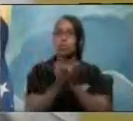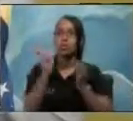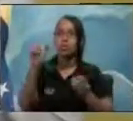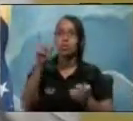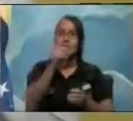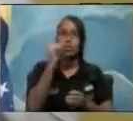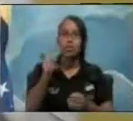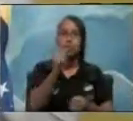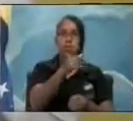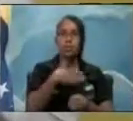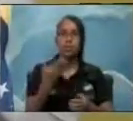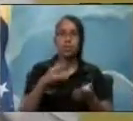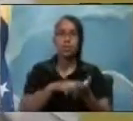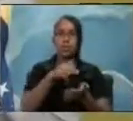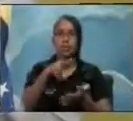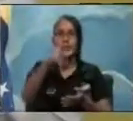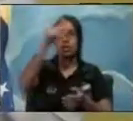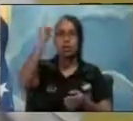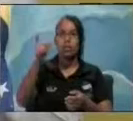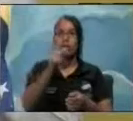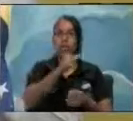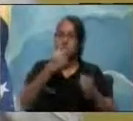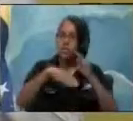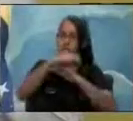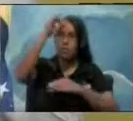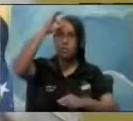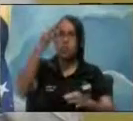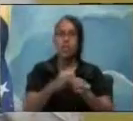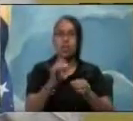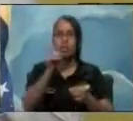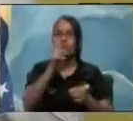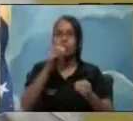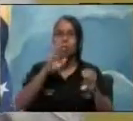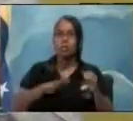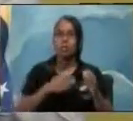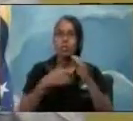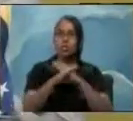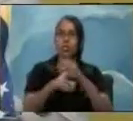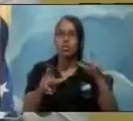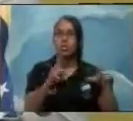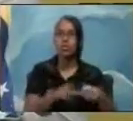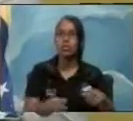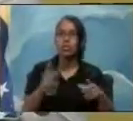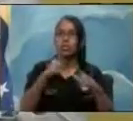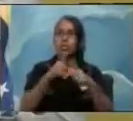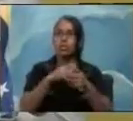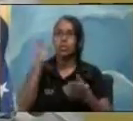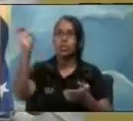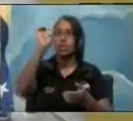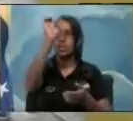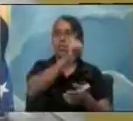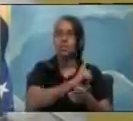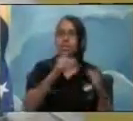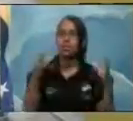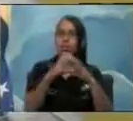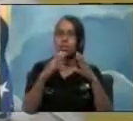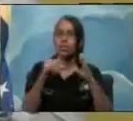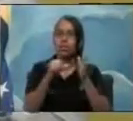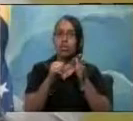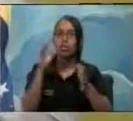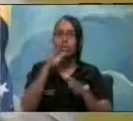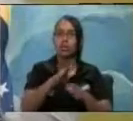que camine, gente de fe, gente que vaya. Y los que no pueden salir de su entorno, bueno, evangelizan la comunidad donde están,